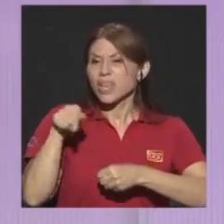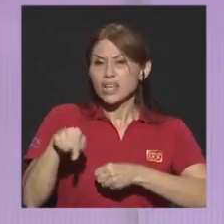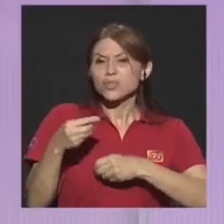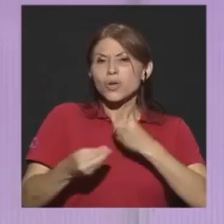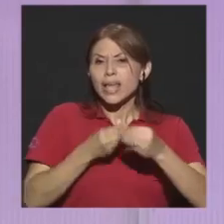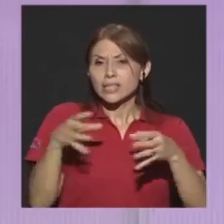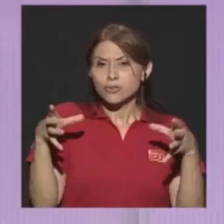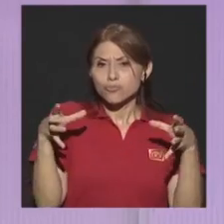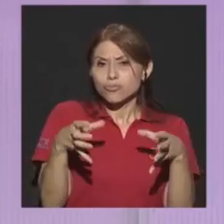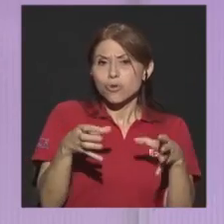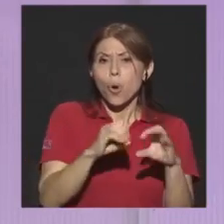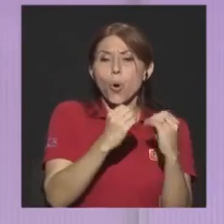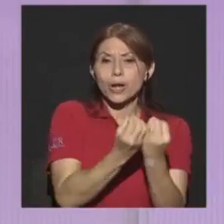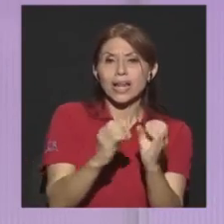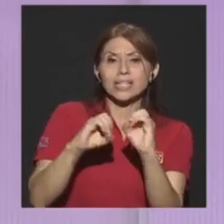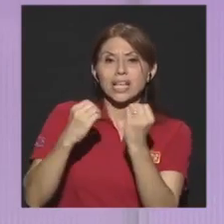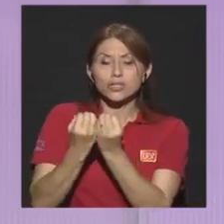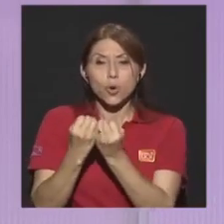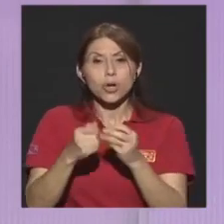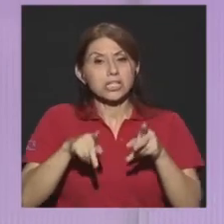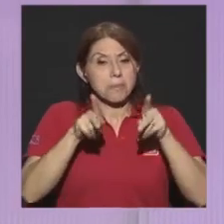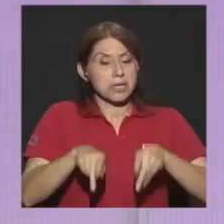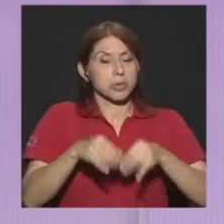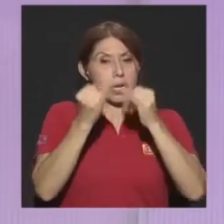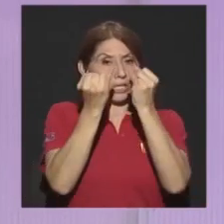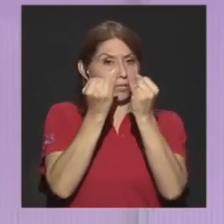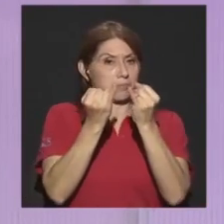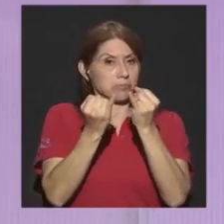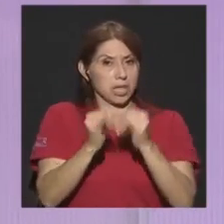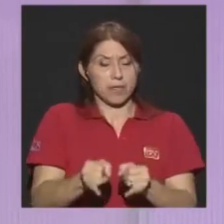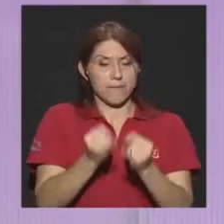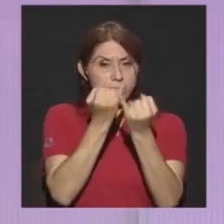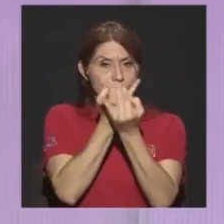organizaciones, de activistas independientes, de personas que